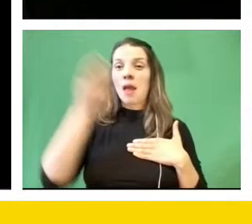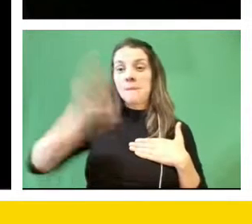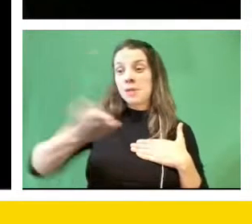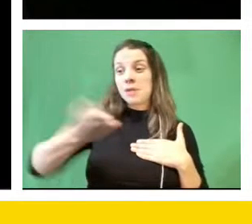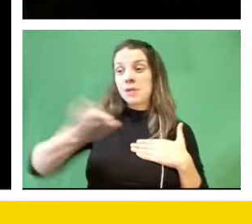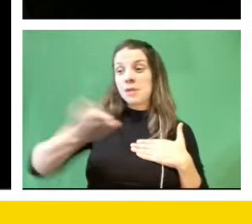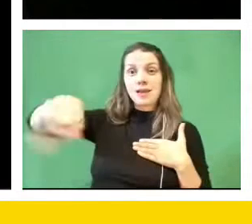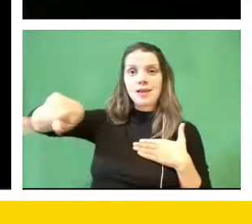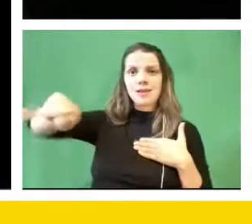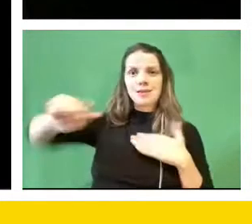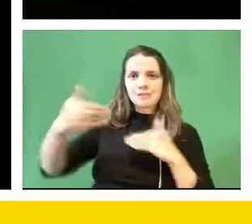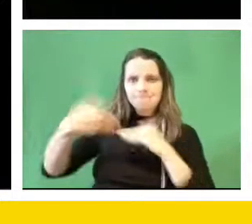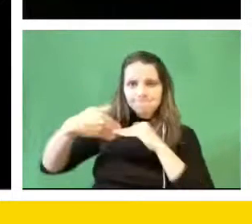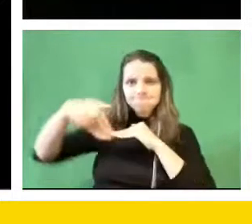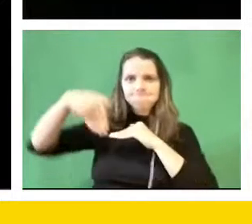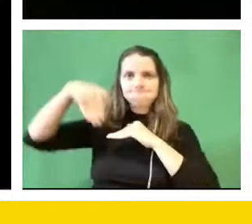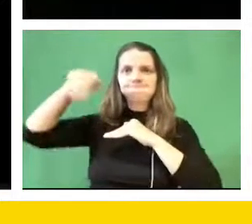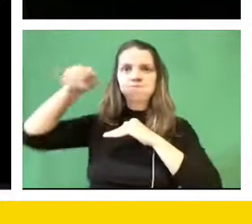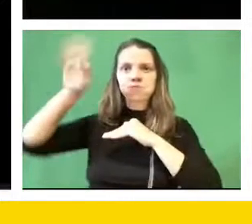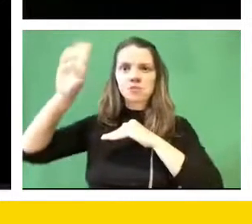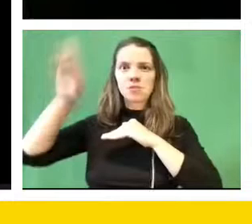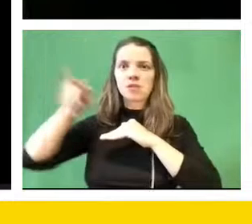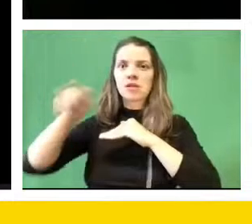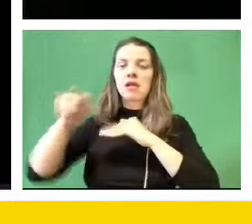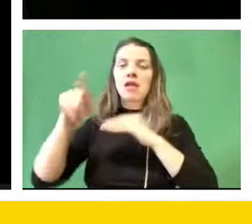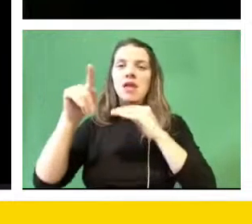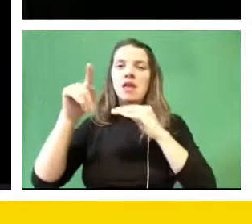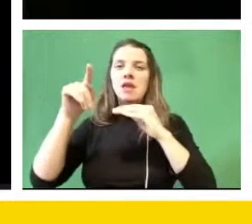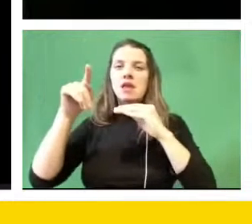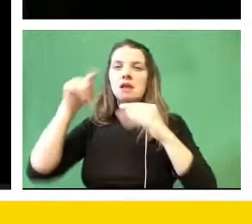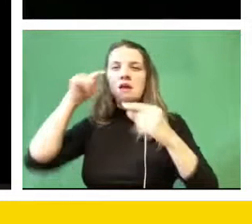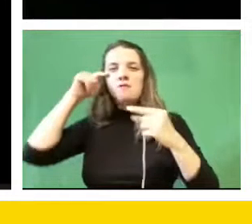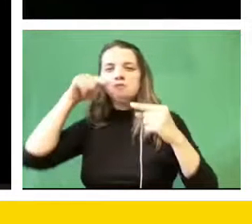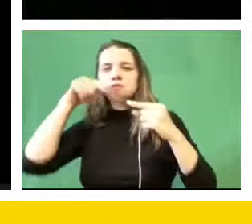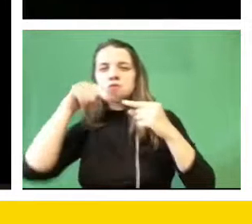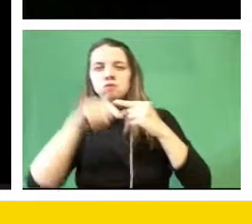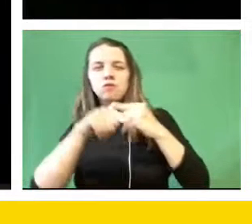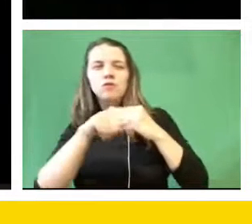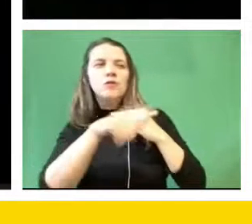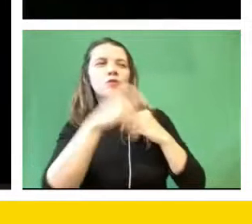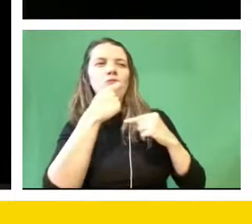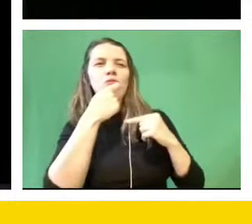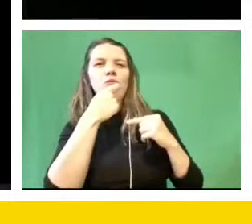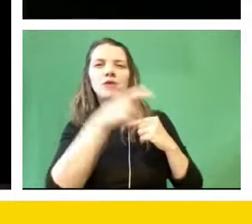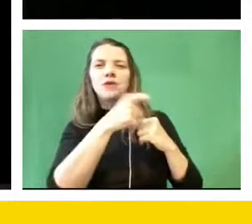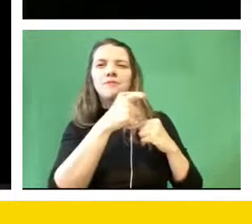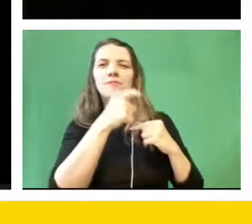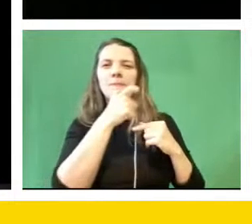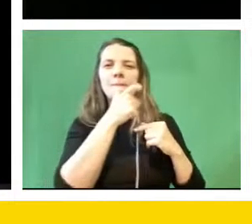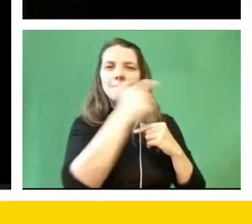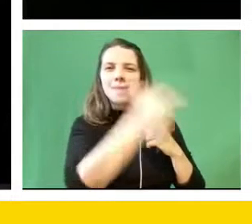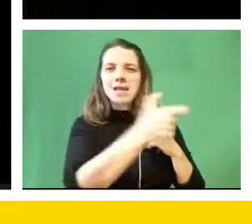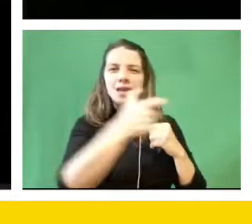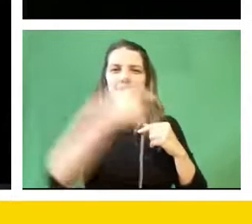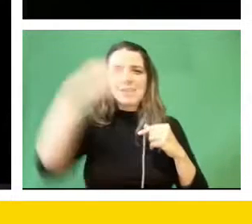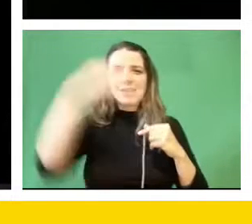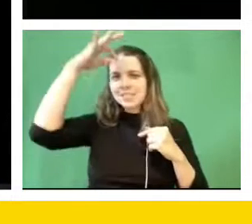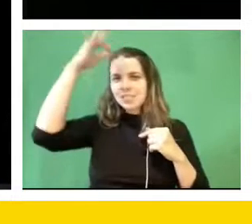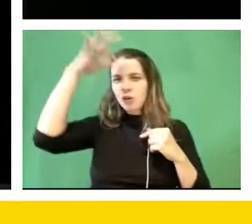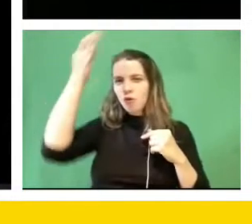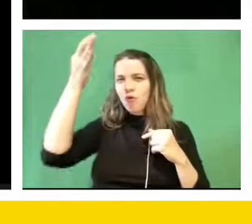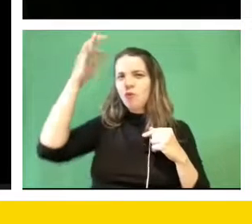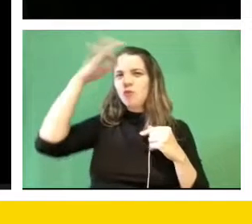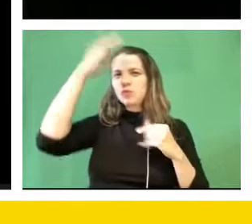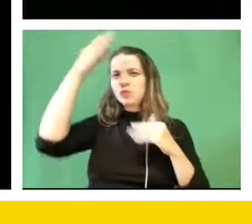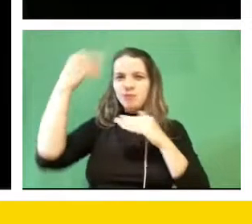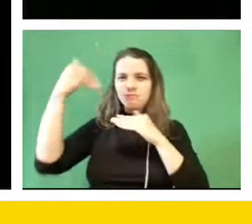la investigación en este punto, estuvimos estudiando conceptos de teoría de la Gestalt, de la parapsicología, de temas